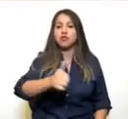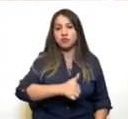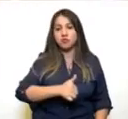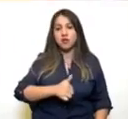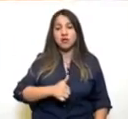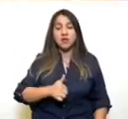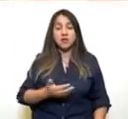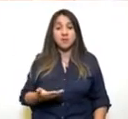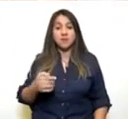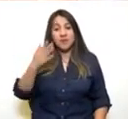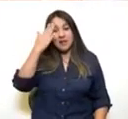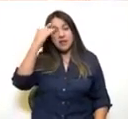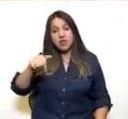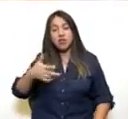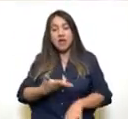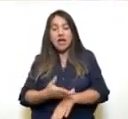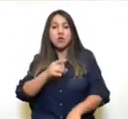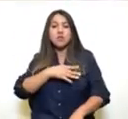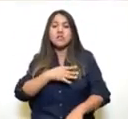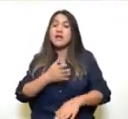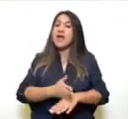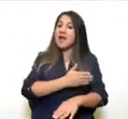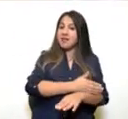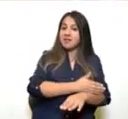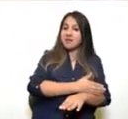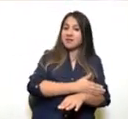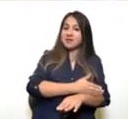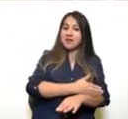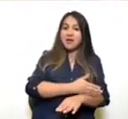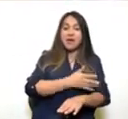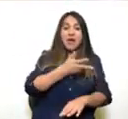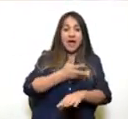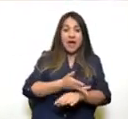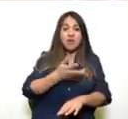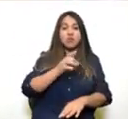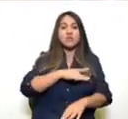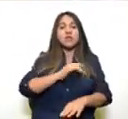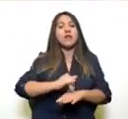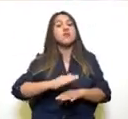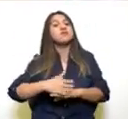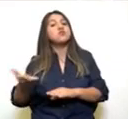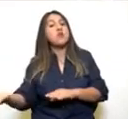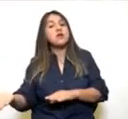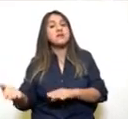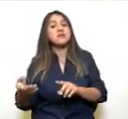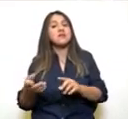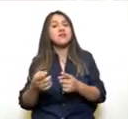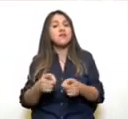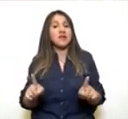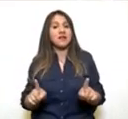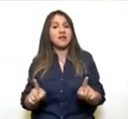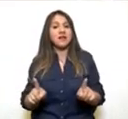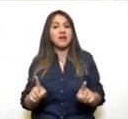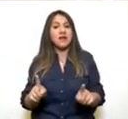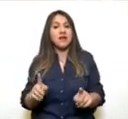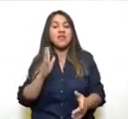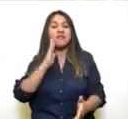capaces hoy día en chile antes y tiene que haber un chile después si no somos solidarios